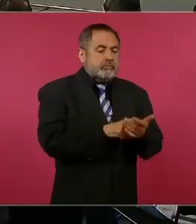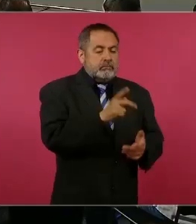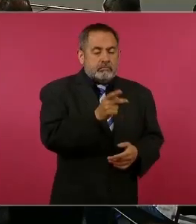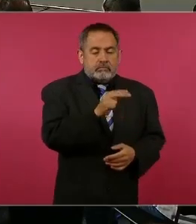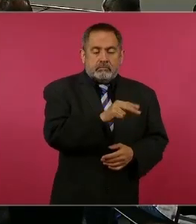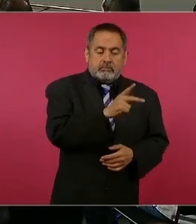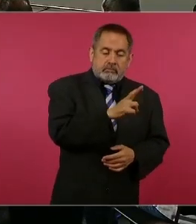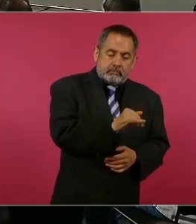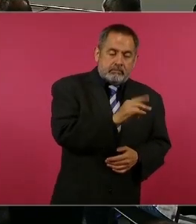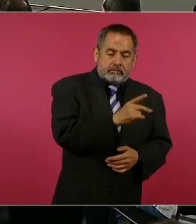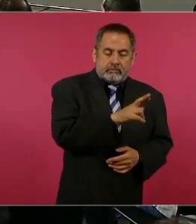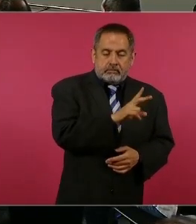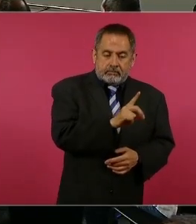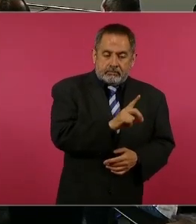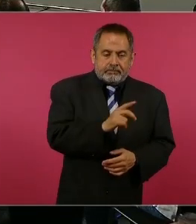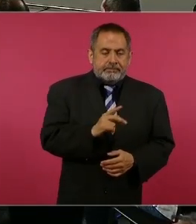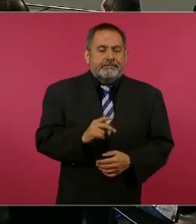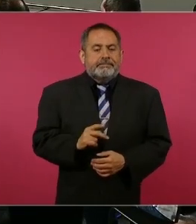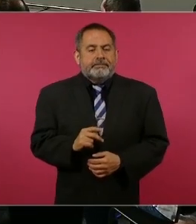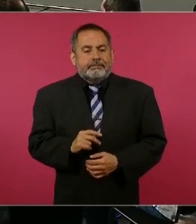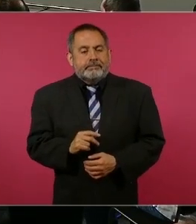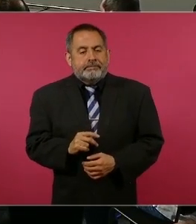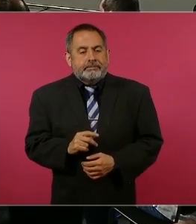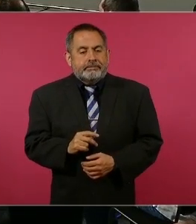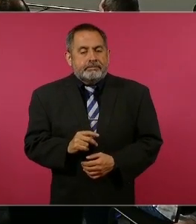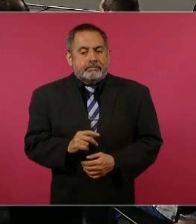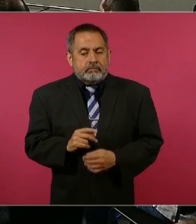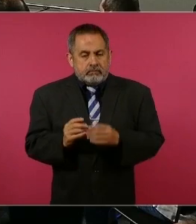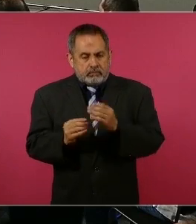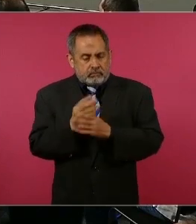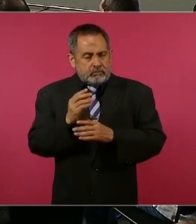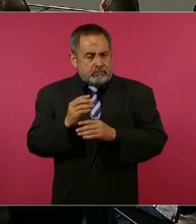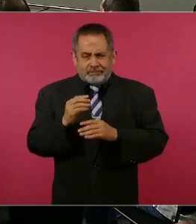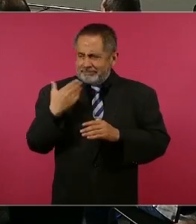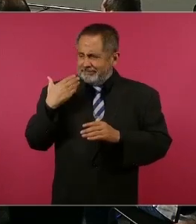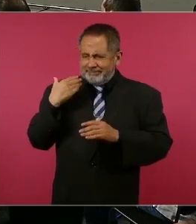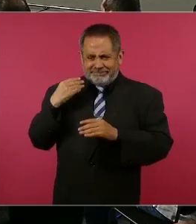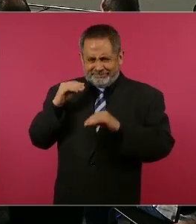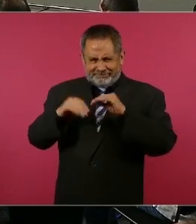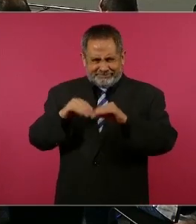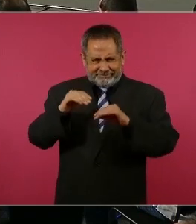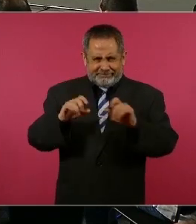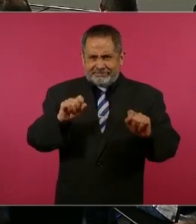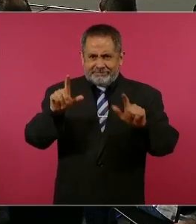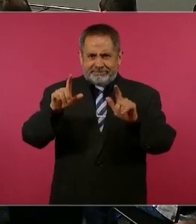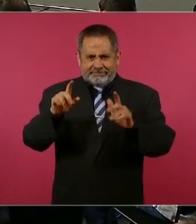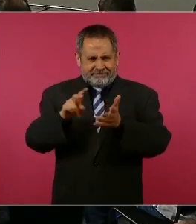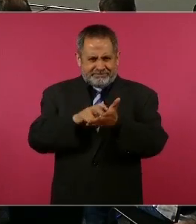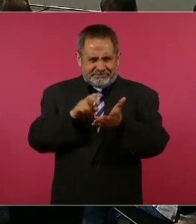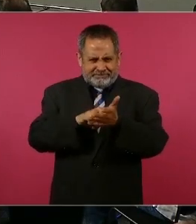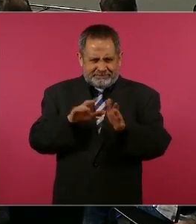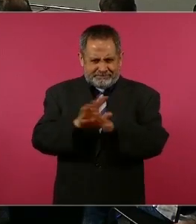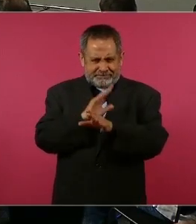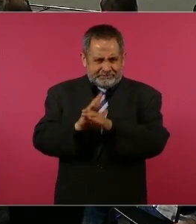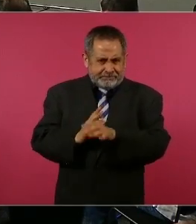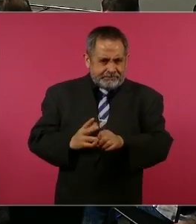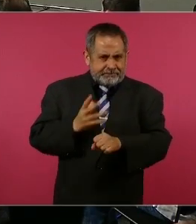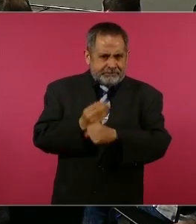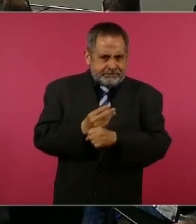PRD. Podemos más o menos, tenemos una actualización de las últimas dos gráficas que mostramos.